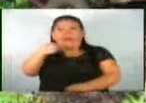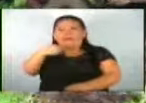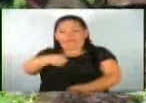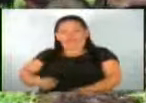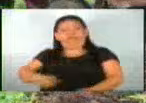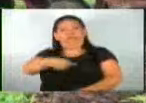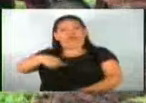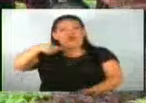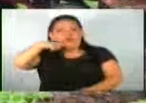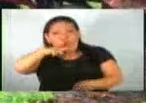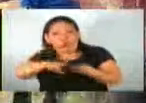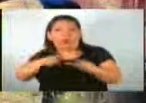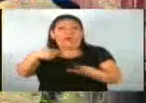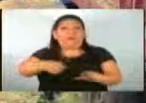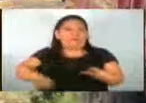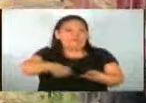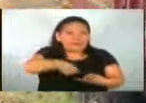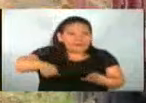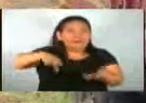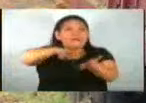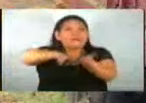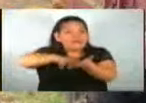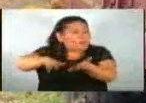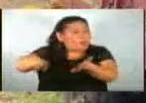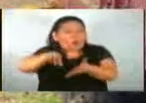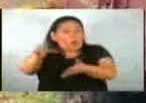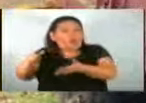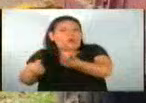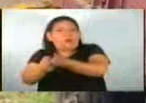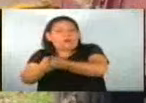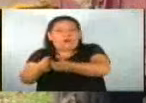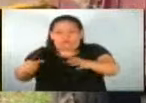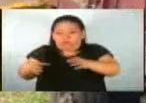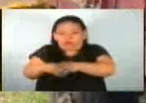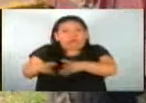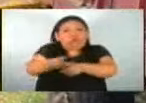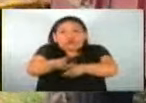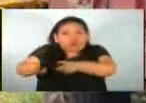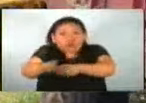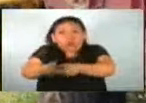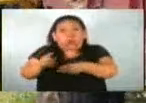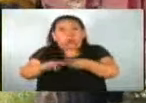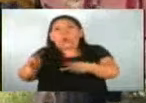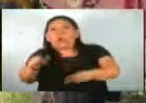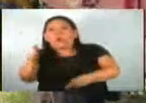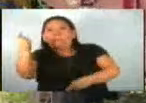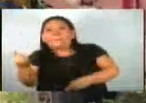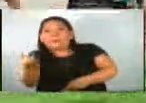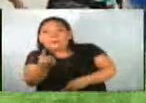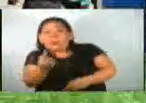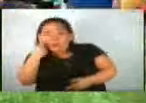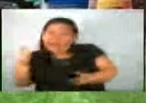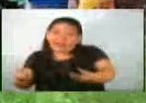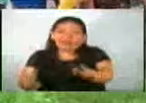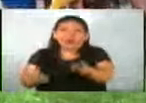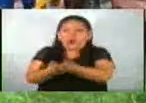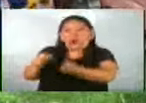salvamento, miembros de Cruz Roja Salvadoreña, entre otros como bomberos de El Salvador y personas que de hecho se acercaron de un